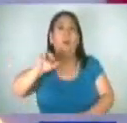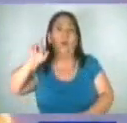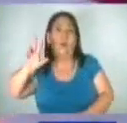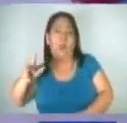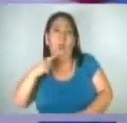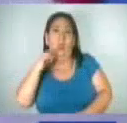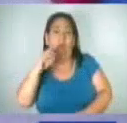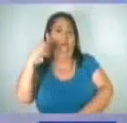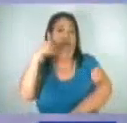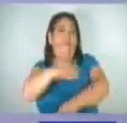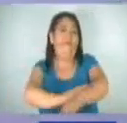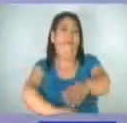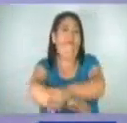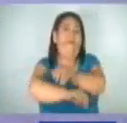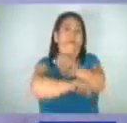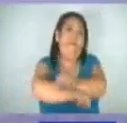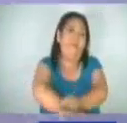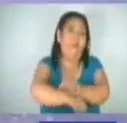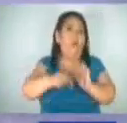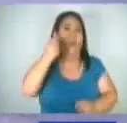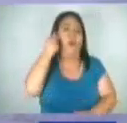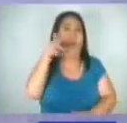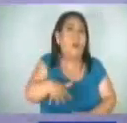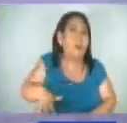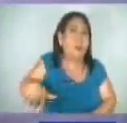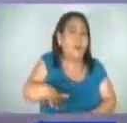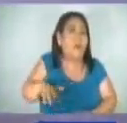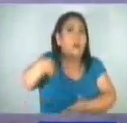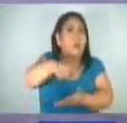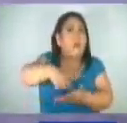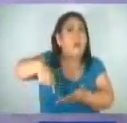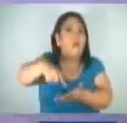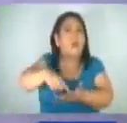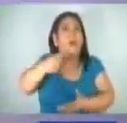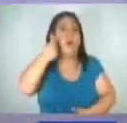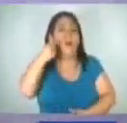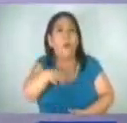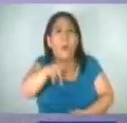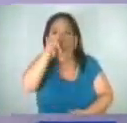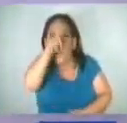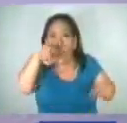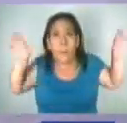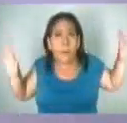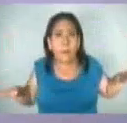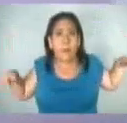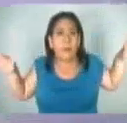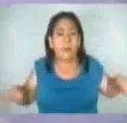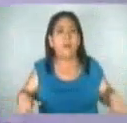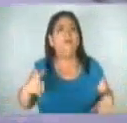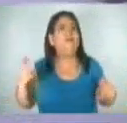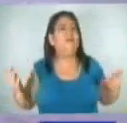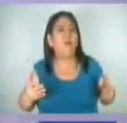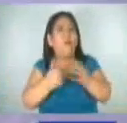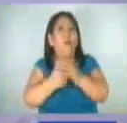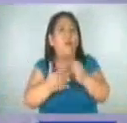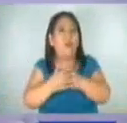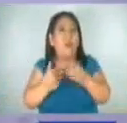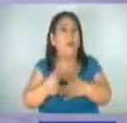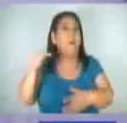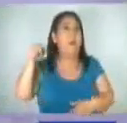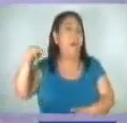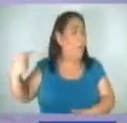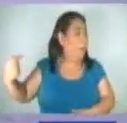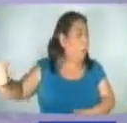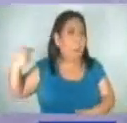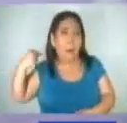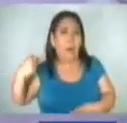lo capturaron en las últimas horas en el barrio El Centro de Aguilares. Deberá responder por los delitos de desobediencia